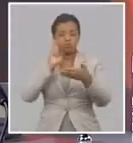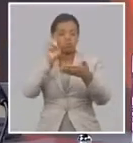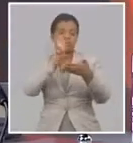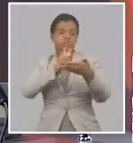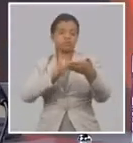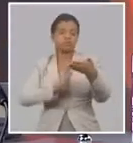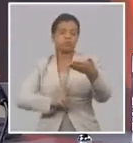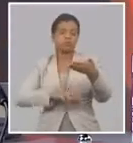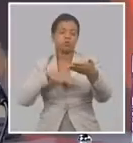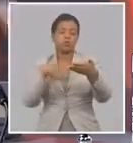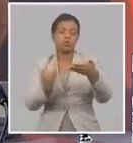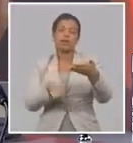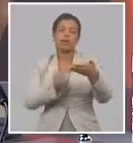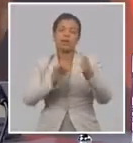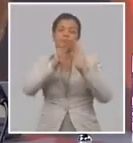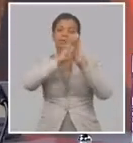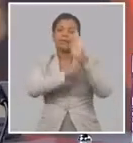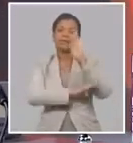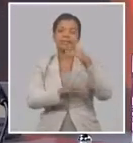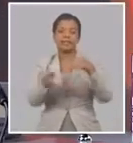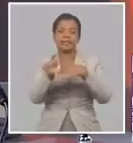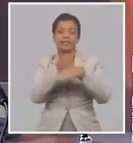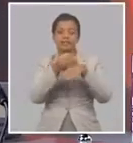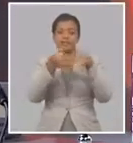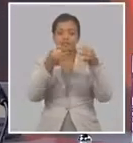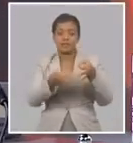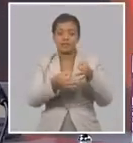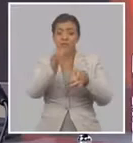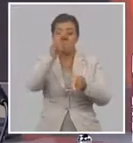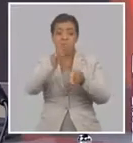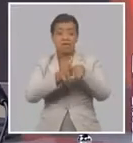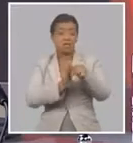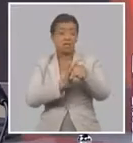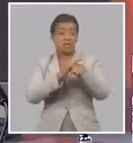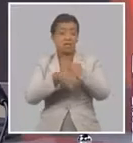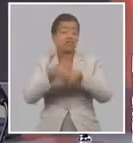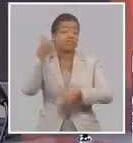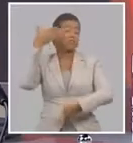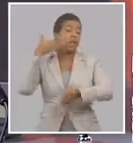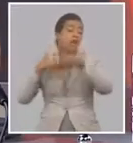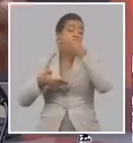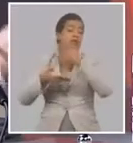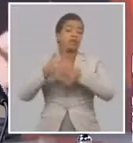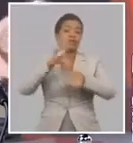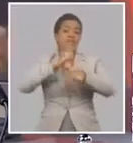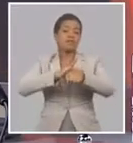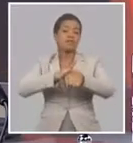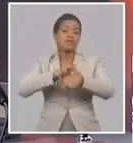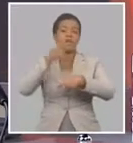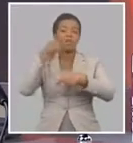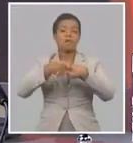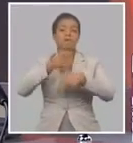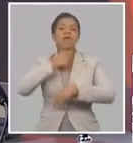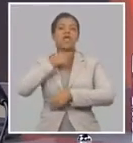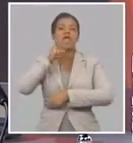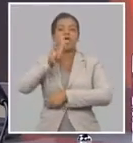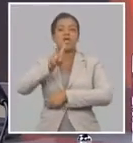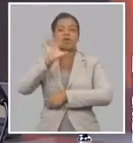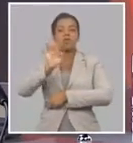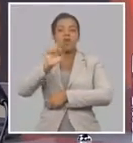que se venían poniendo en práctica desde la epidemia del ébola en el año 2014 que nos obligó a